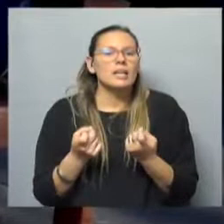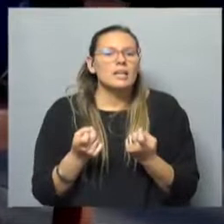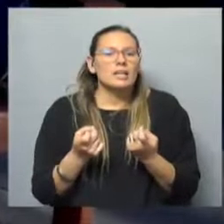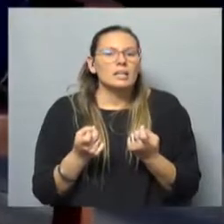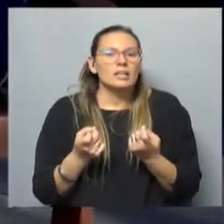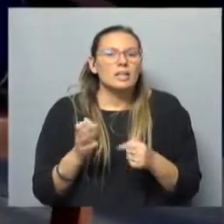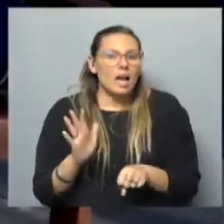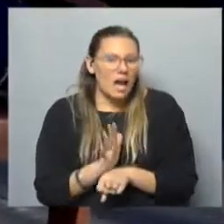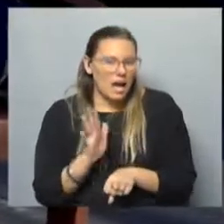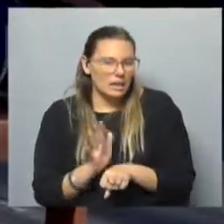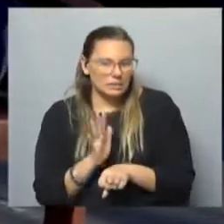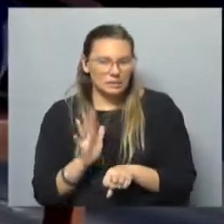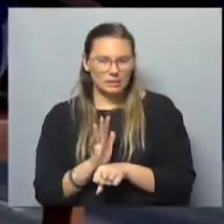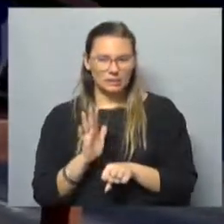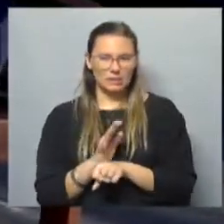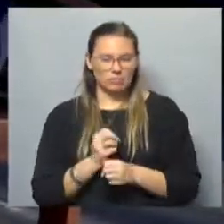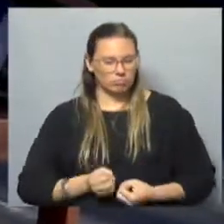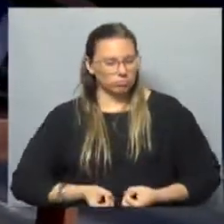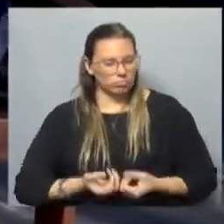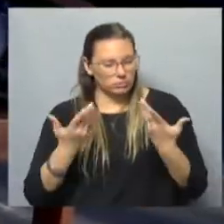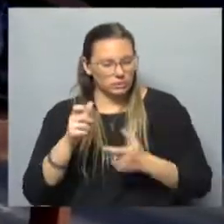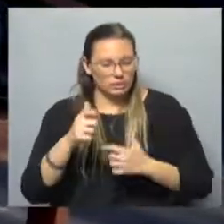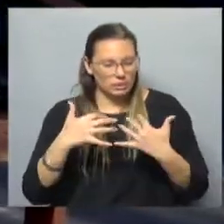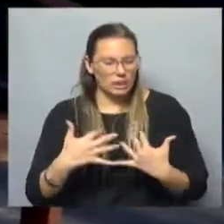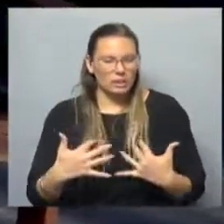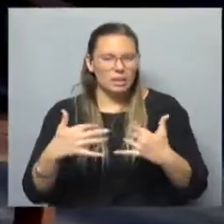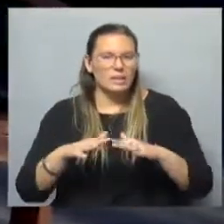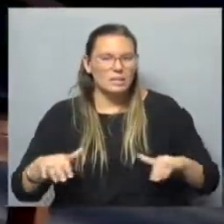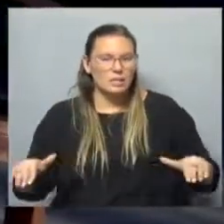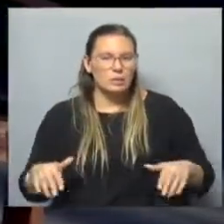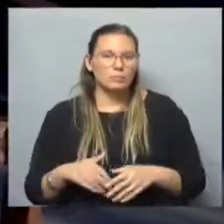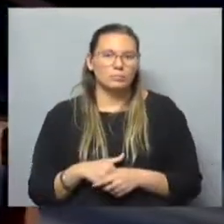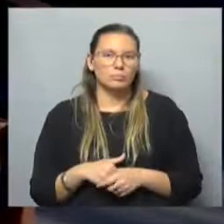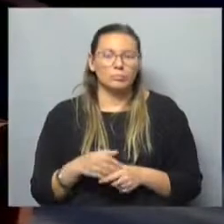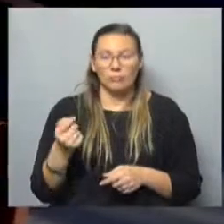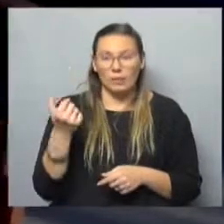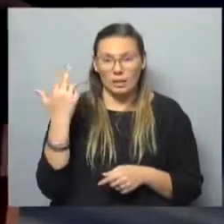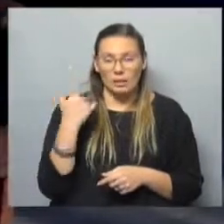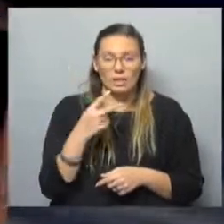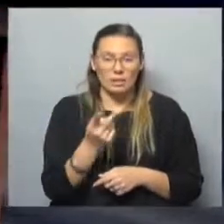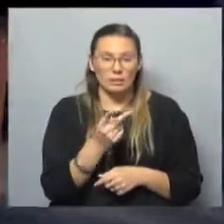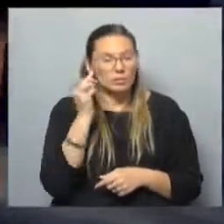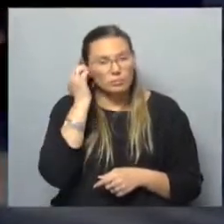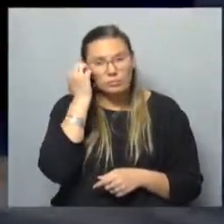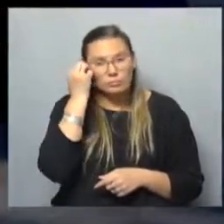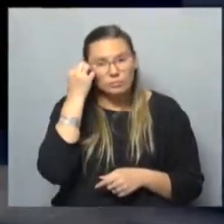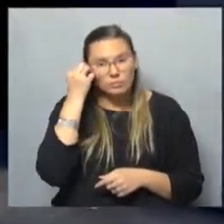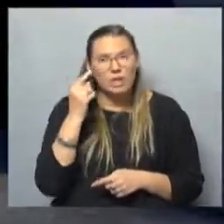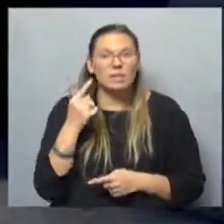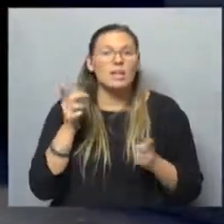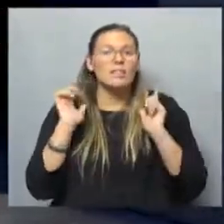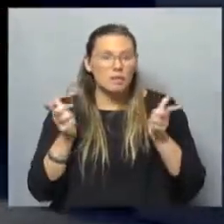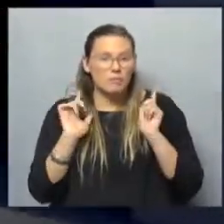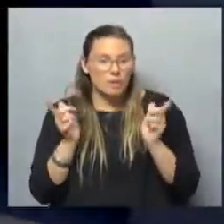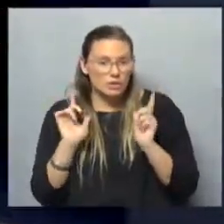tus actrices le transmitan a este público infantil? Y bueno, recién las chiquilinas estaban hablando un poco de la diversión, ¿no?